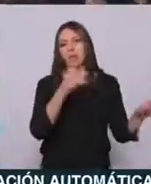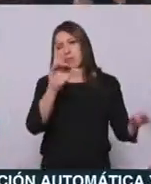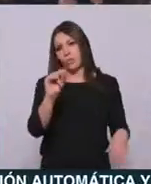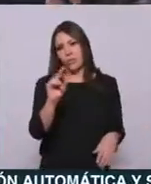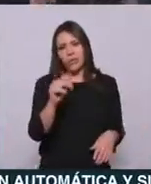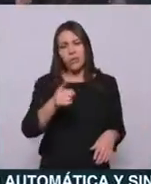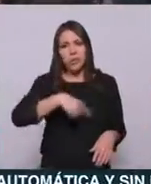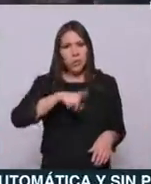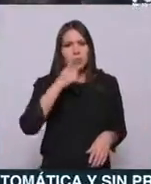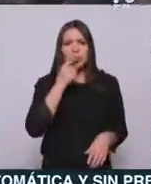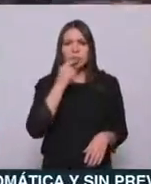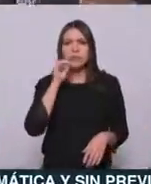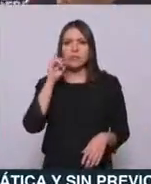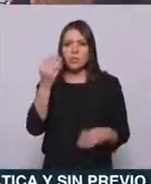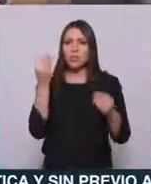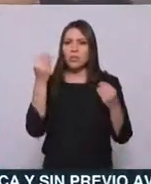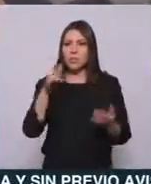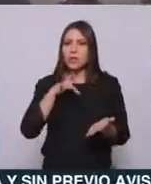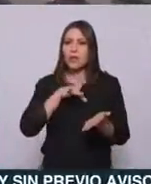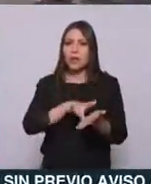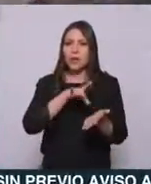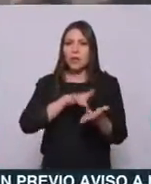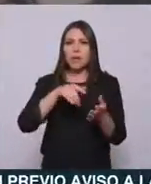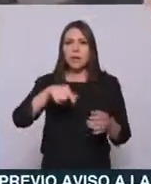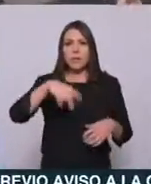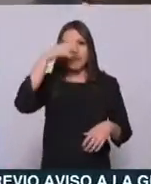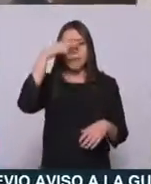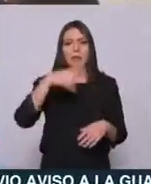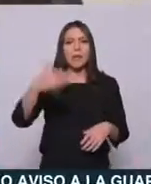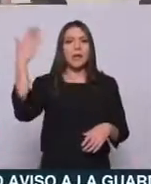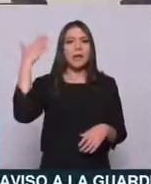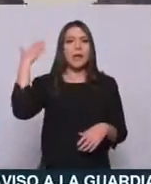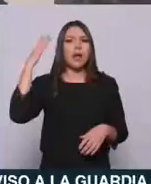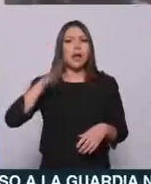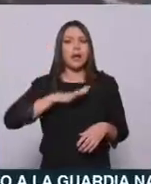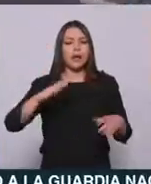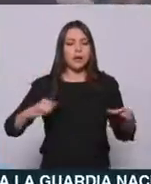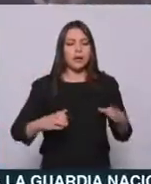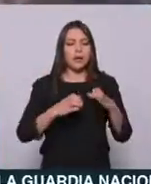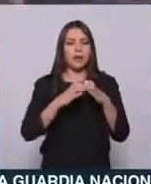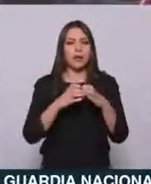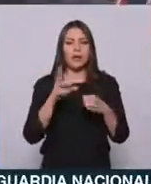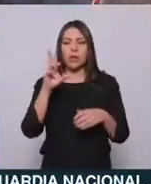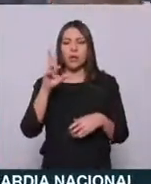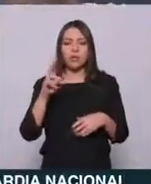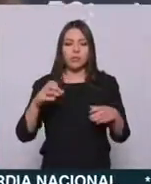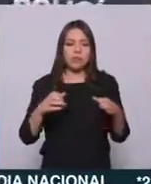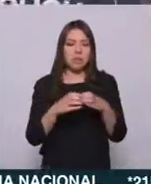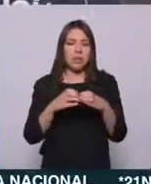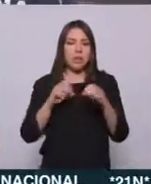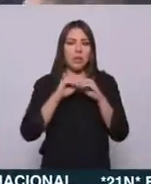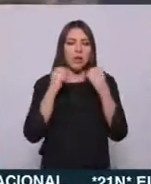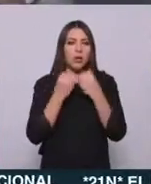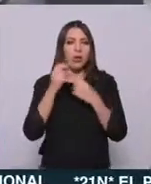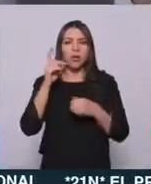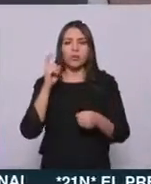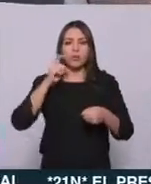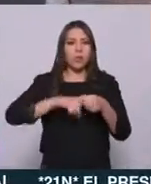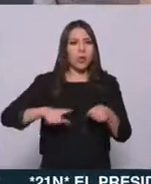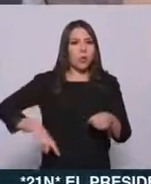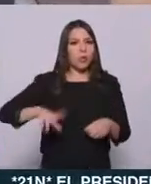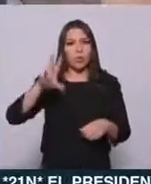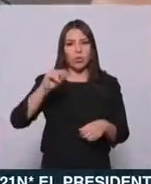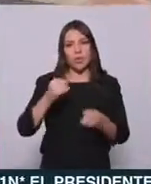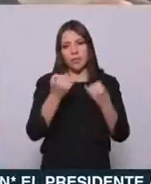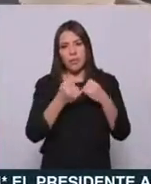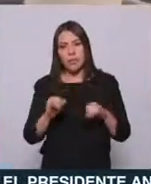nuestro país. De hecho, han tenido, como decían organizaciones no gubernamentales hoy, pues bastantes operativos exitosos en su historia,